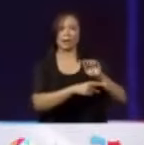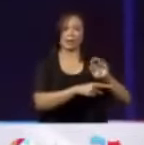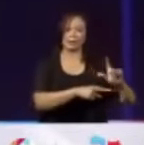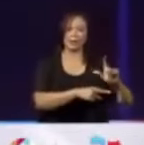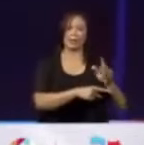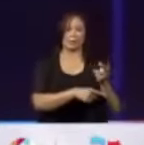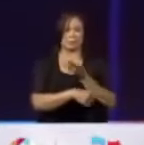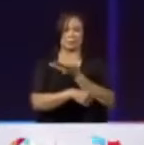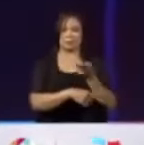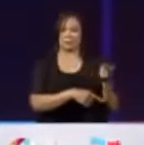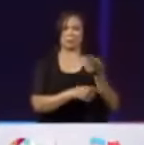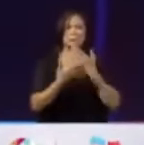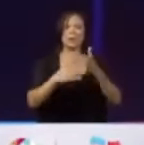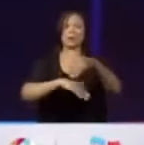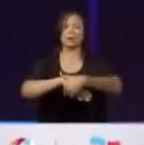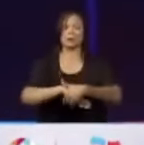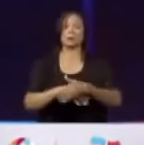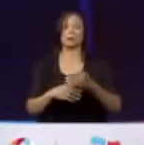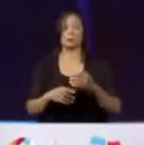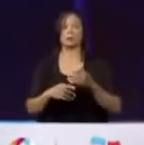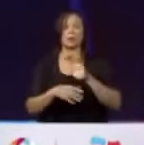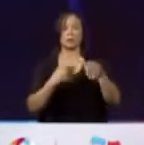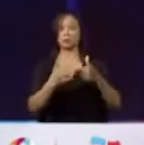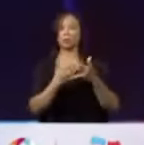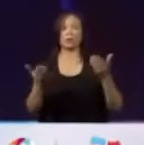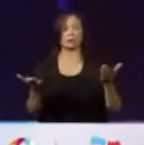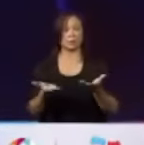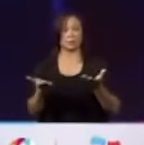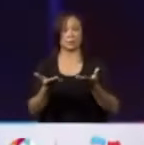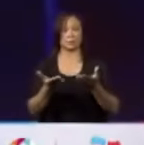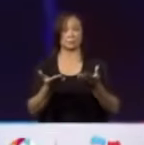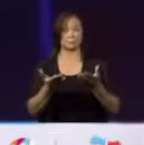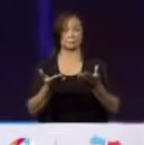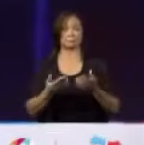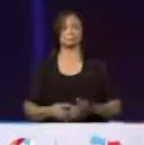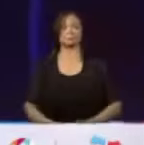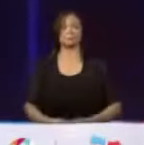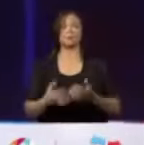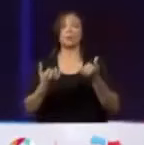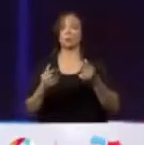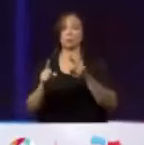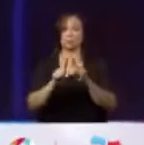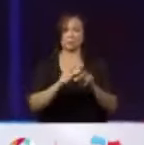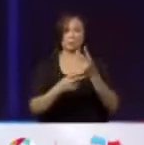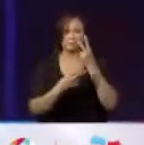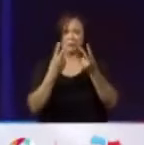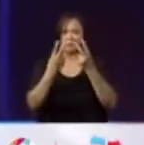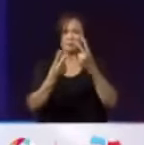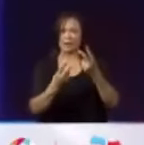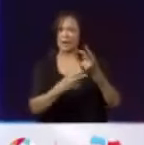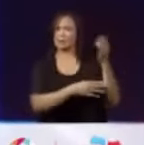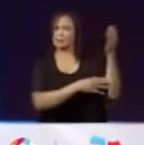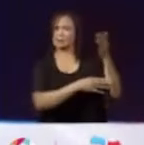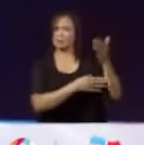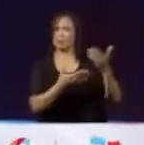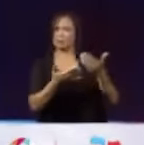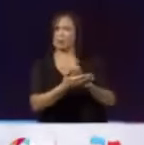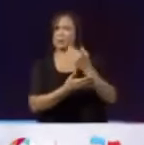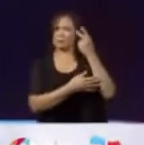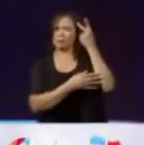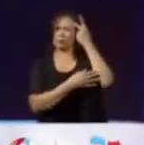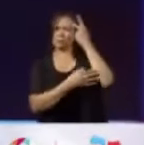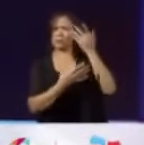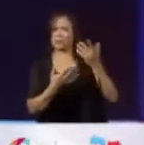Abel Martínez. Buenas noches a todos los que están aquí presentes. Hoy están viendo este debate por la nueva forma de hacer